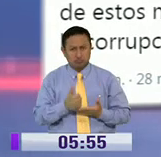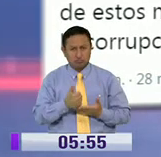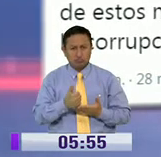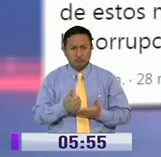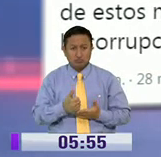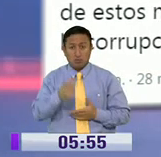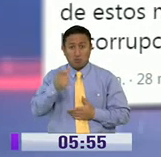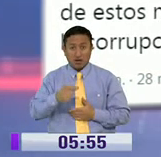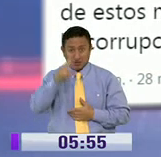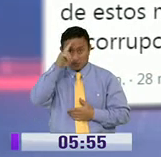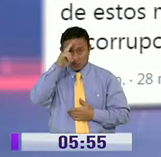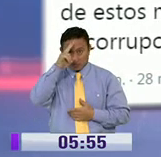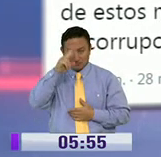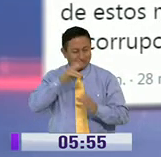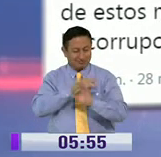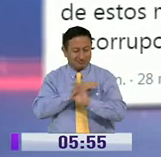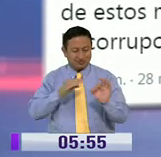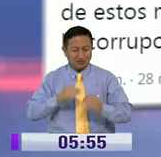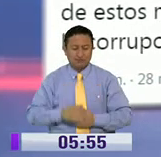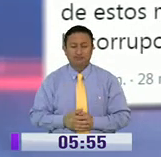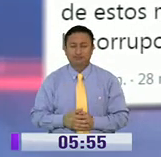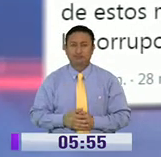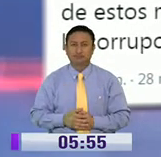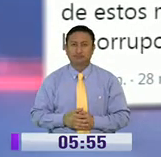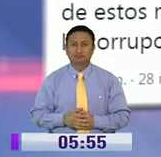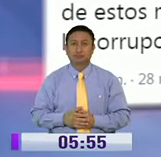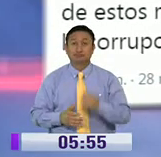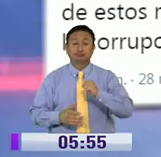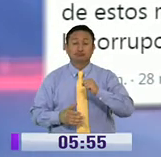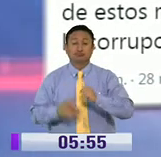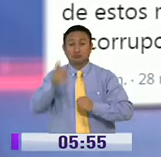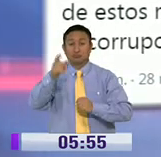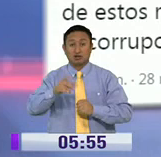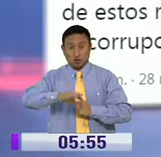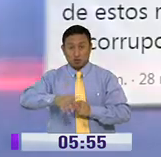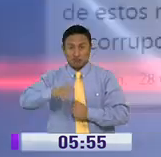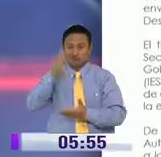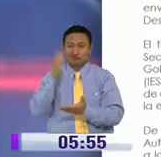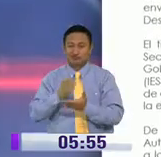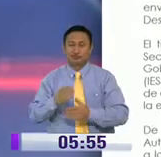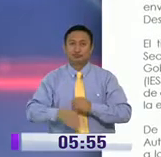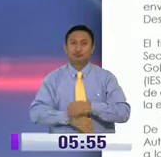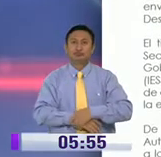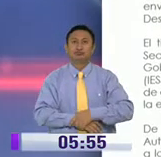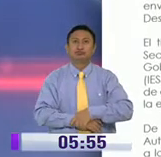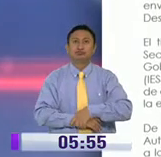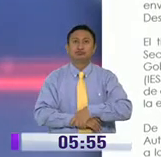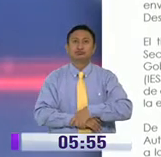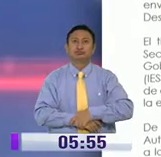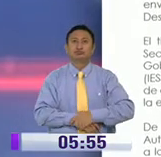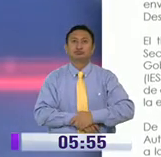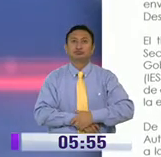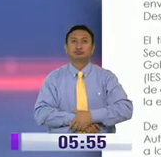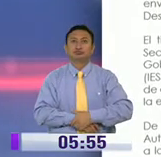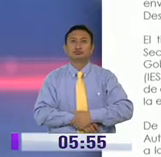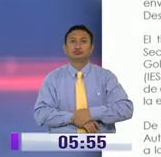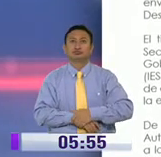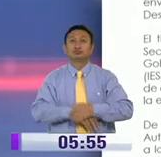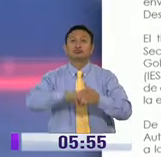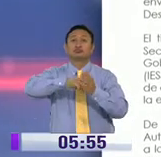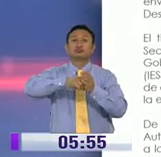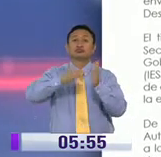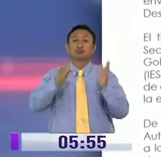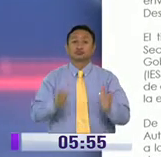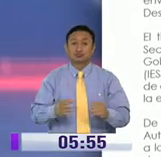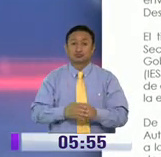Nadie debe sacar provecho de estos momentos difíciles. Seremos implacables con la corrupción. Mientras tanto, la Contraloría General del Estado,